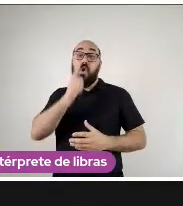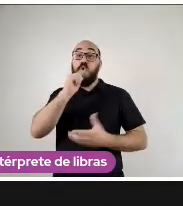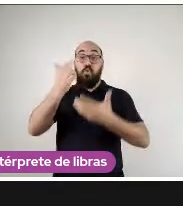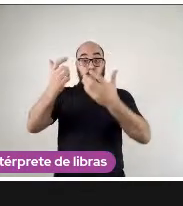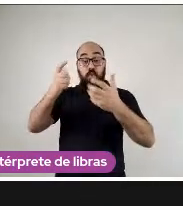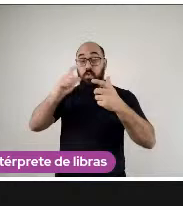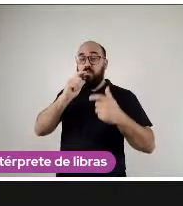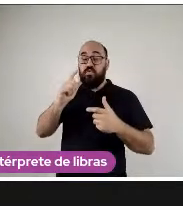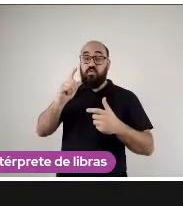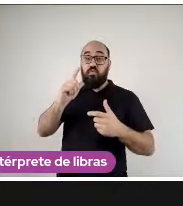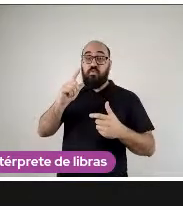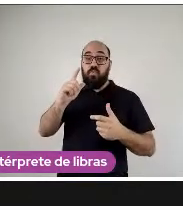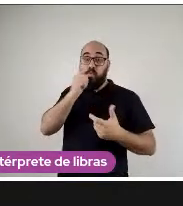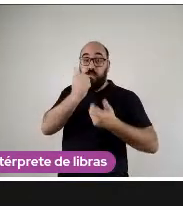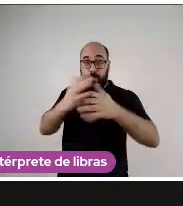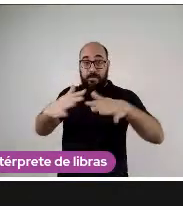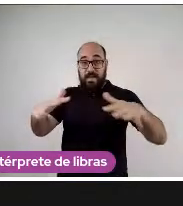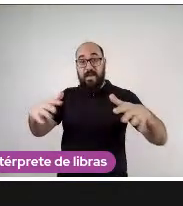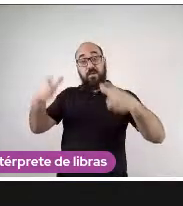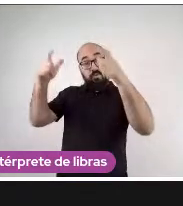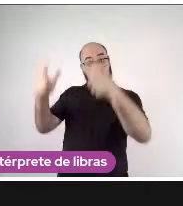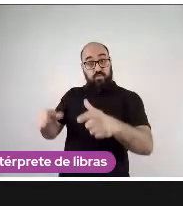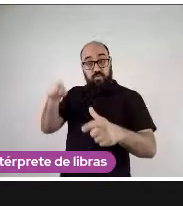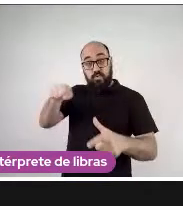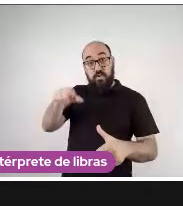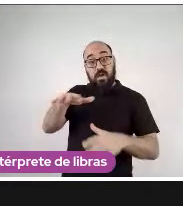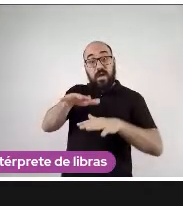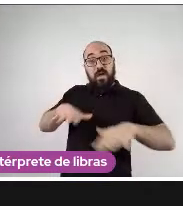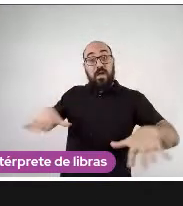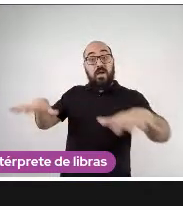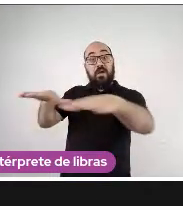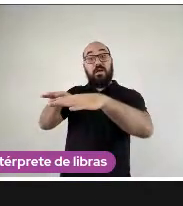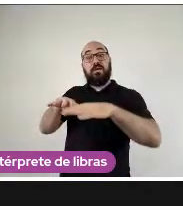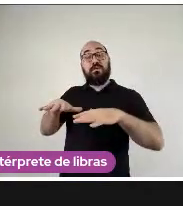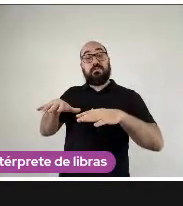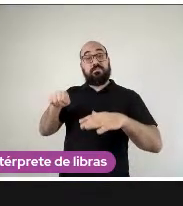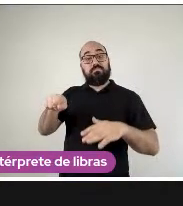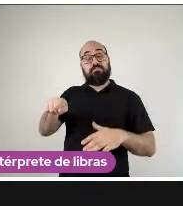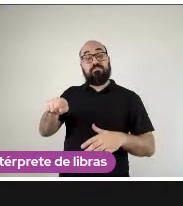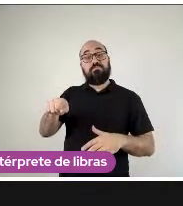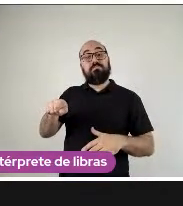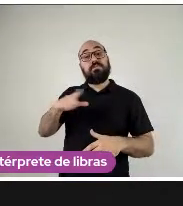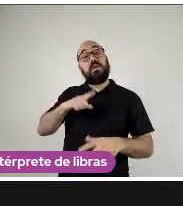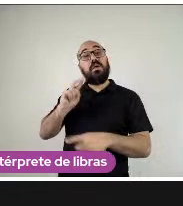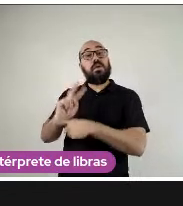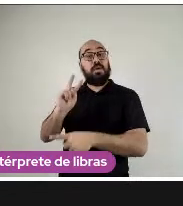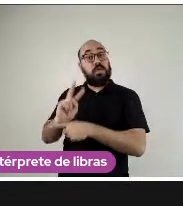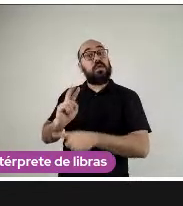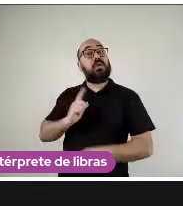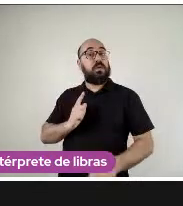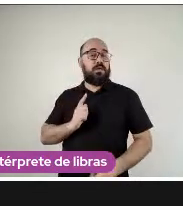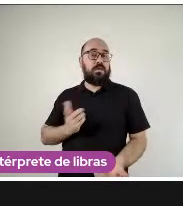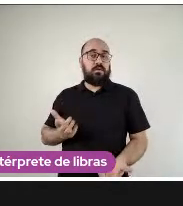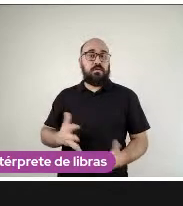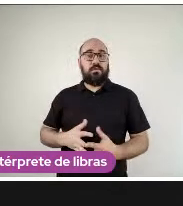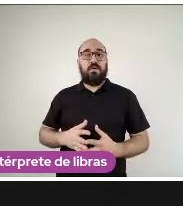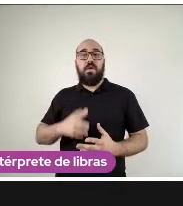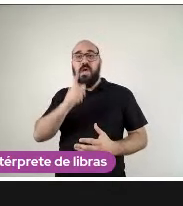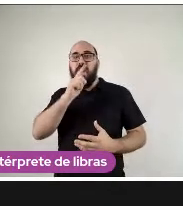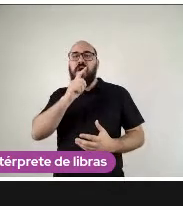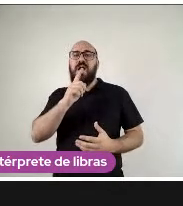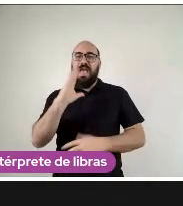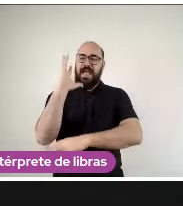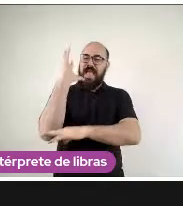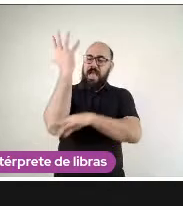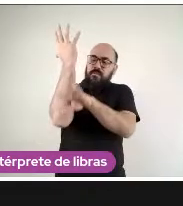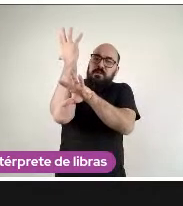reducen el impacto de las olas, disminuyendo la posibilidad de inundación o erosión. Son